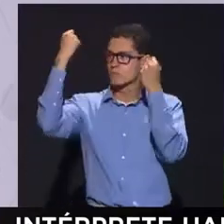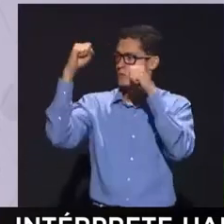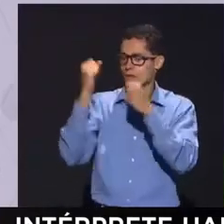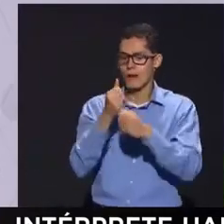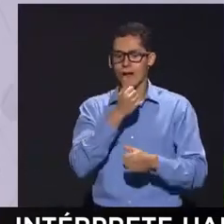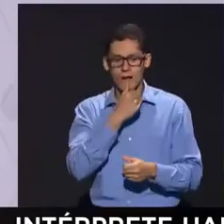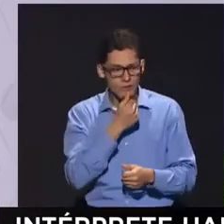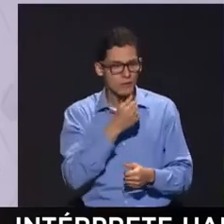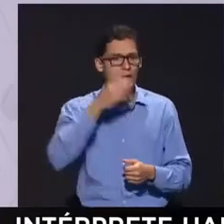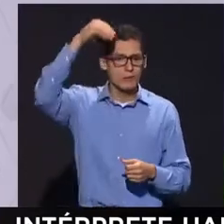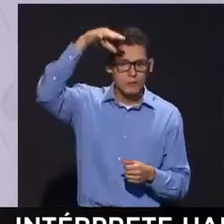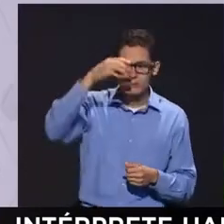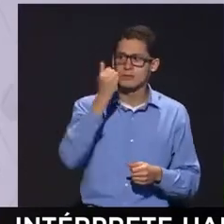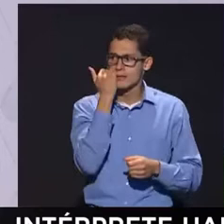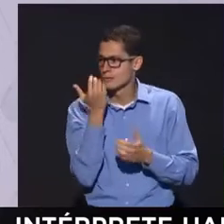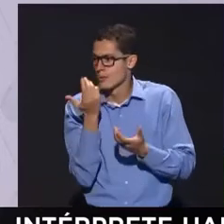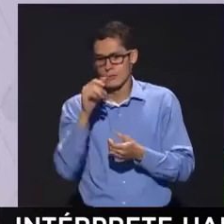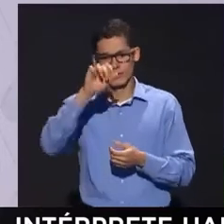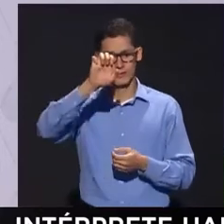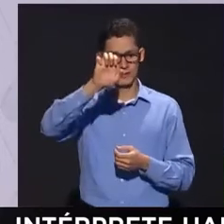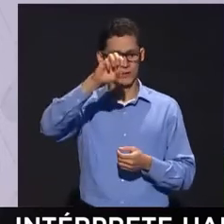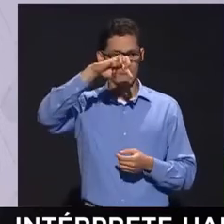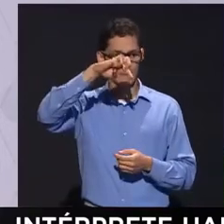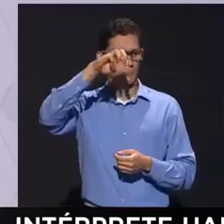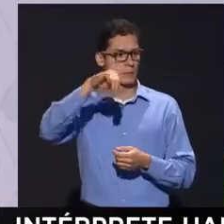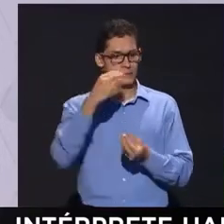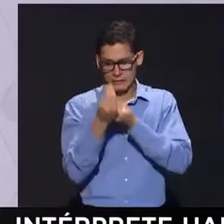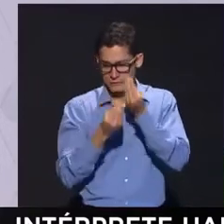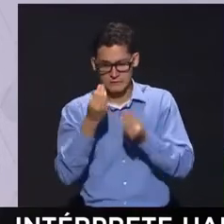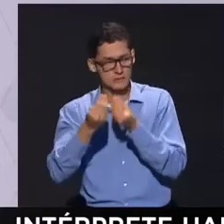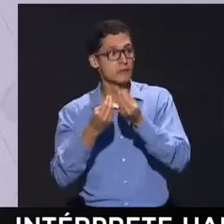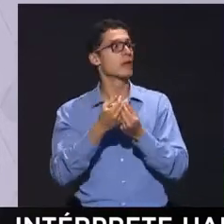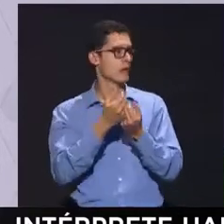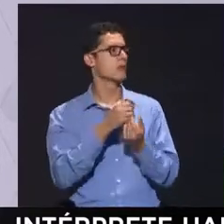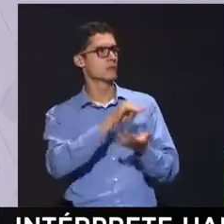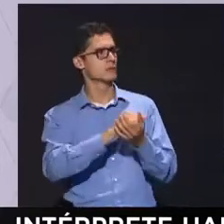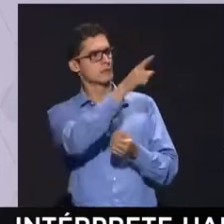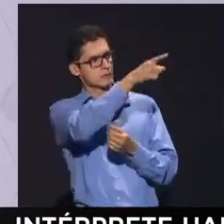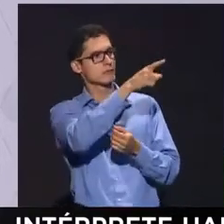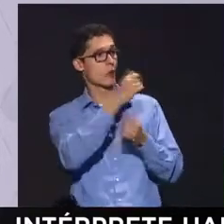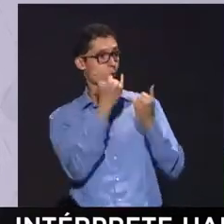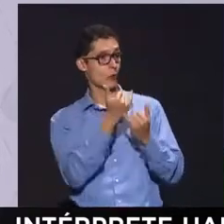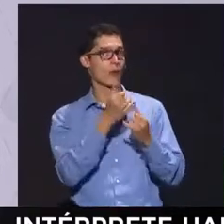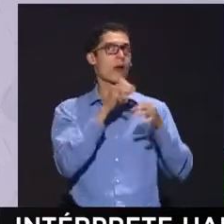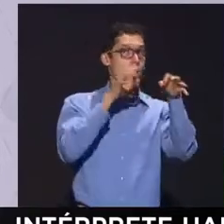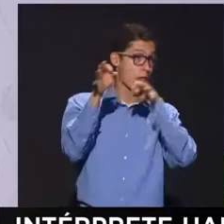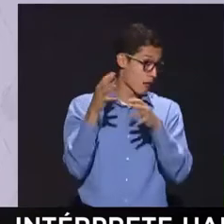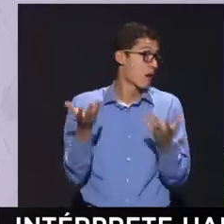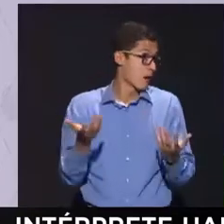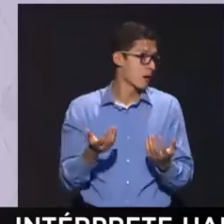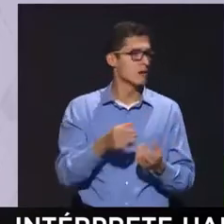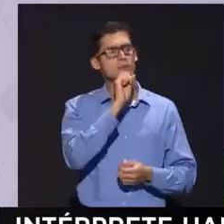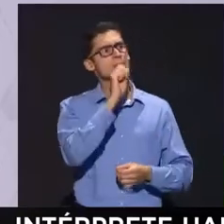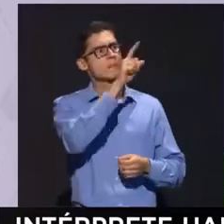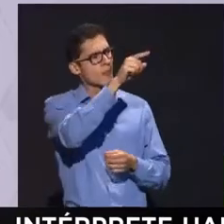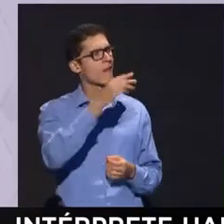que hoy nos estén acompañando ustedes para directamente hablar y aclarar estos temas. Entonces, ¿qué tal si empezamos con esa normatividad